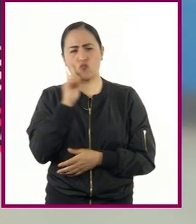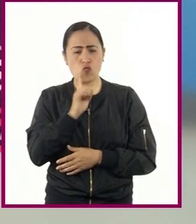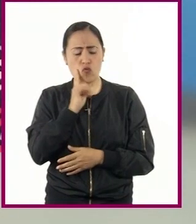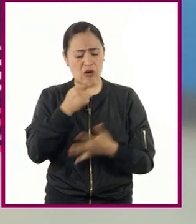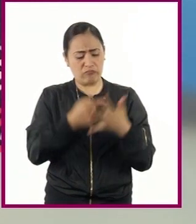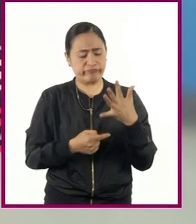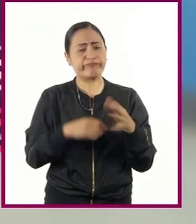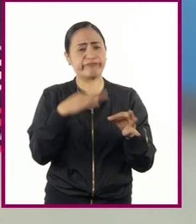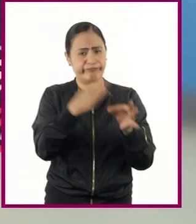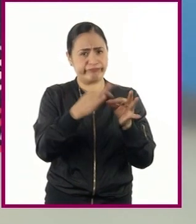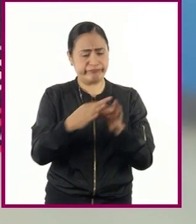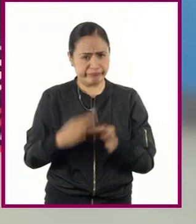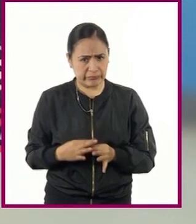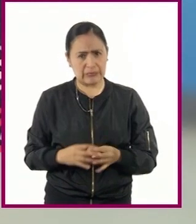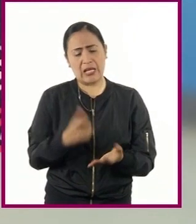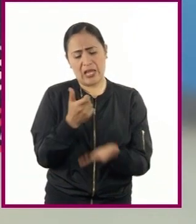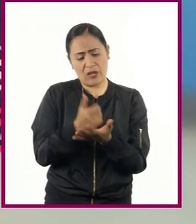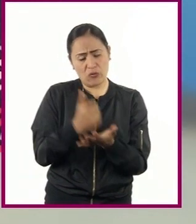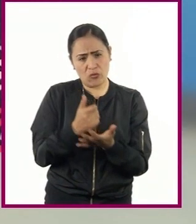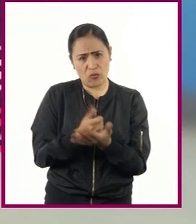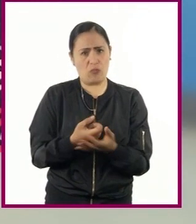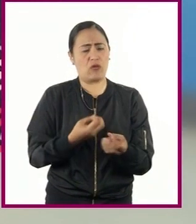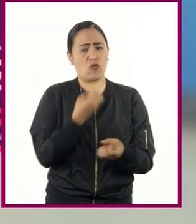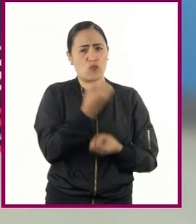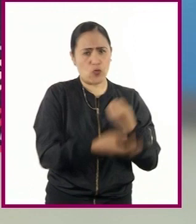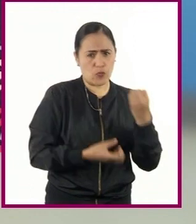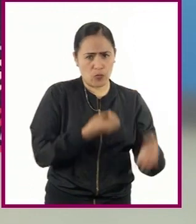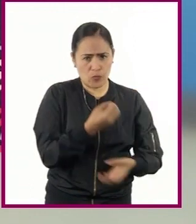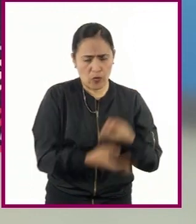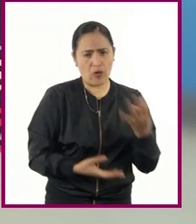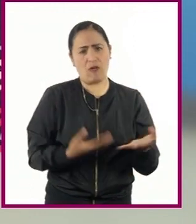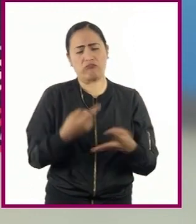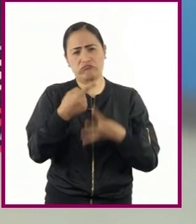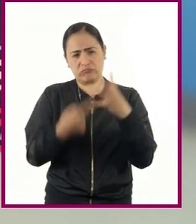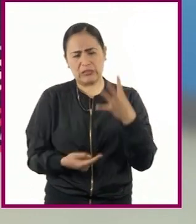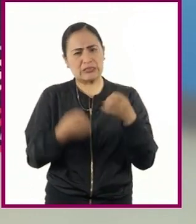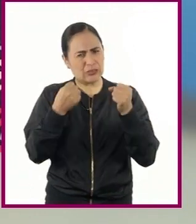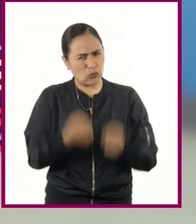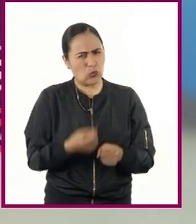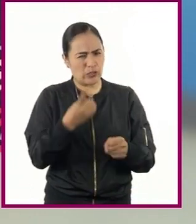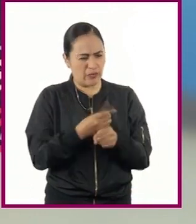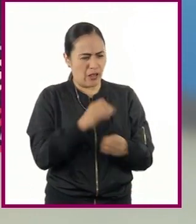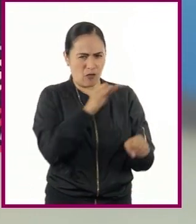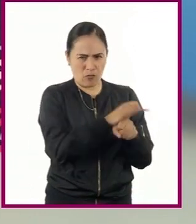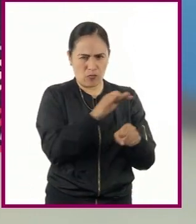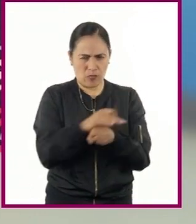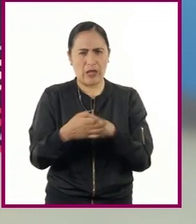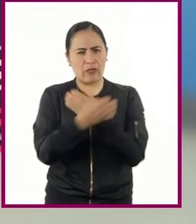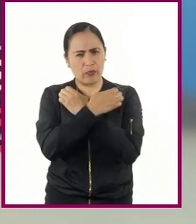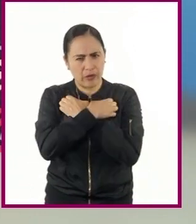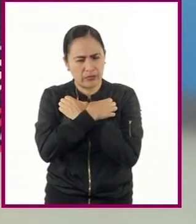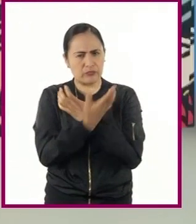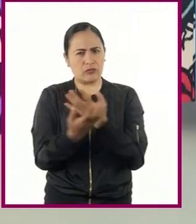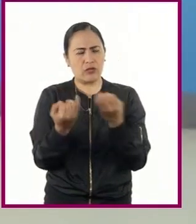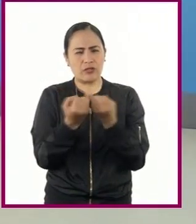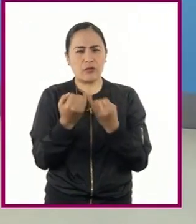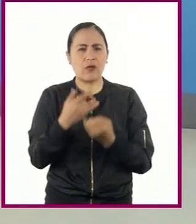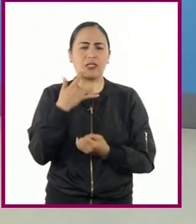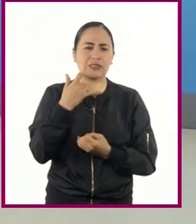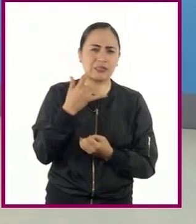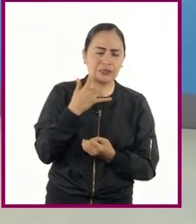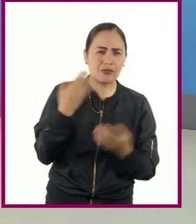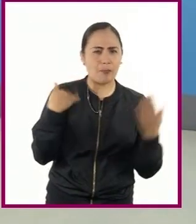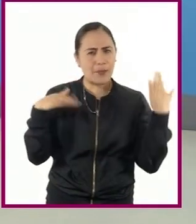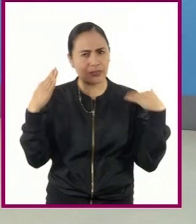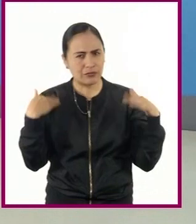económicos, de mantenimiento, de abasto, de alimentación, de seguridad, de educación, de recreación.